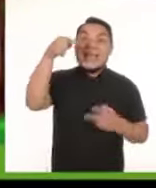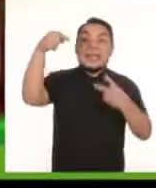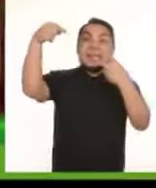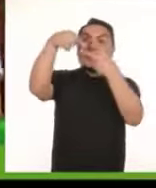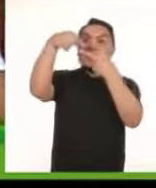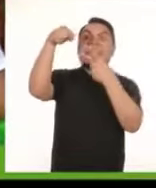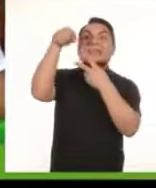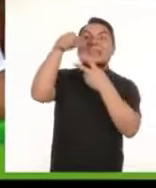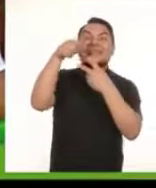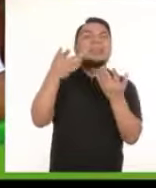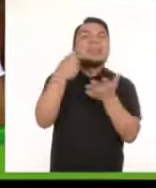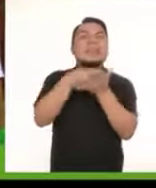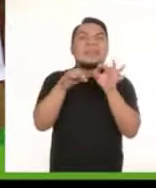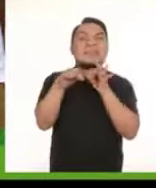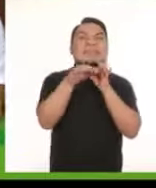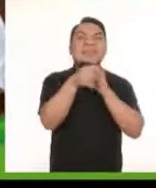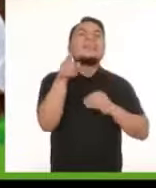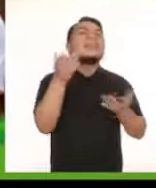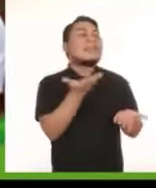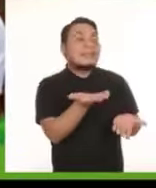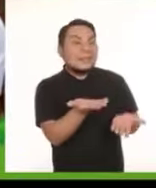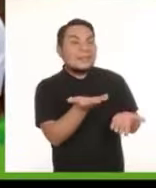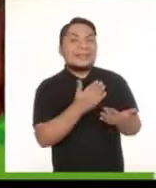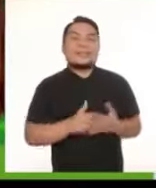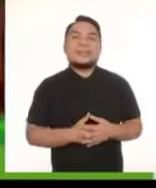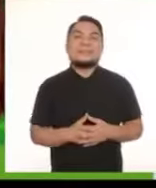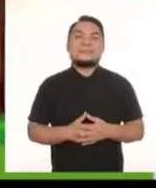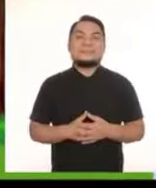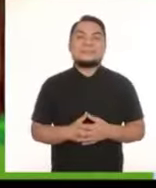Tito, ¿qué regiones nos tocaron?